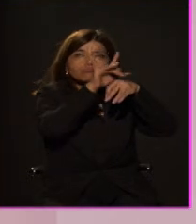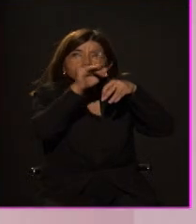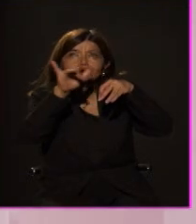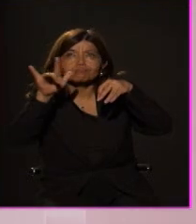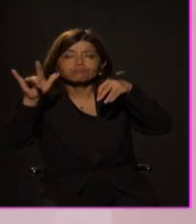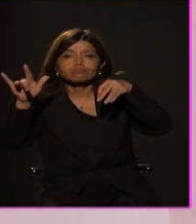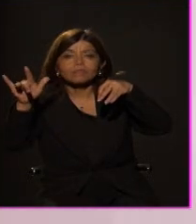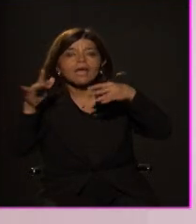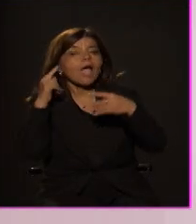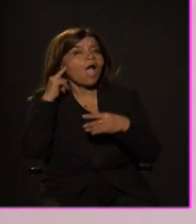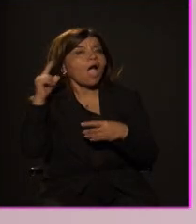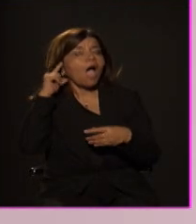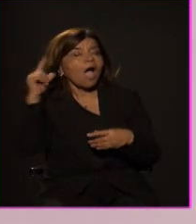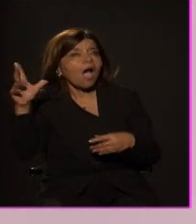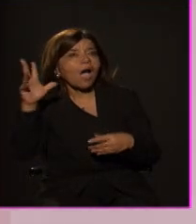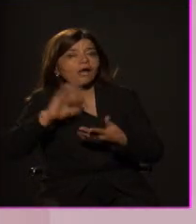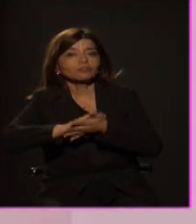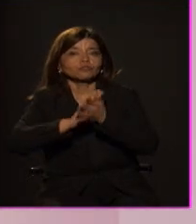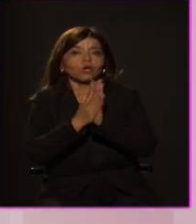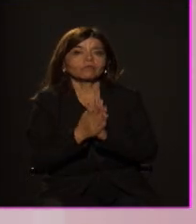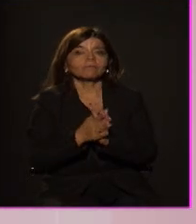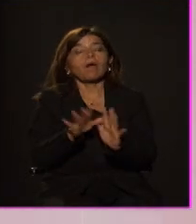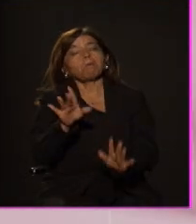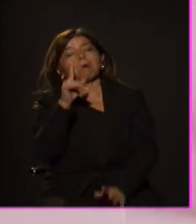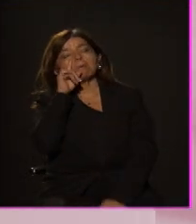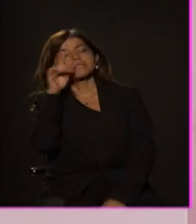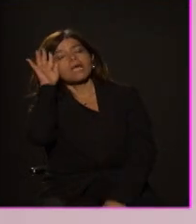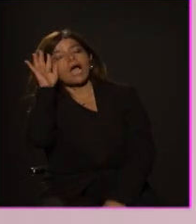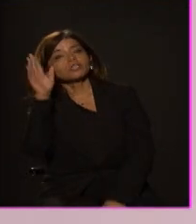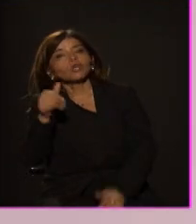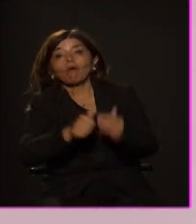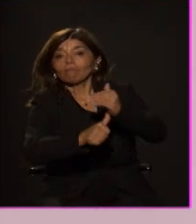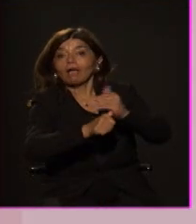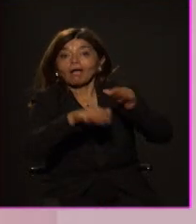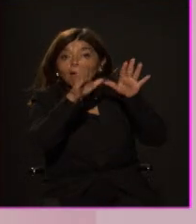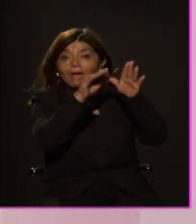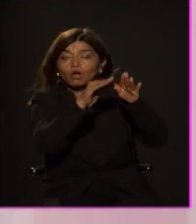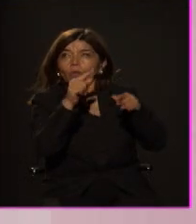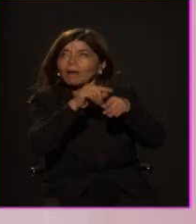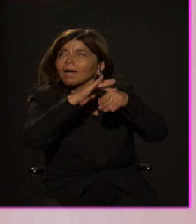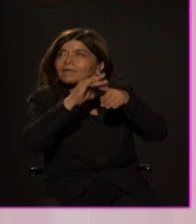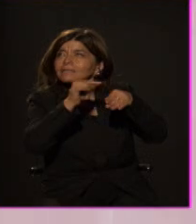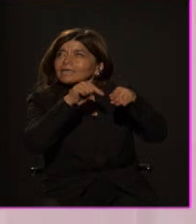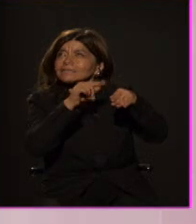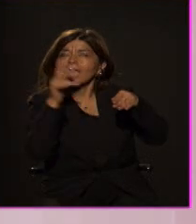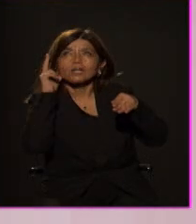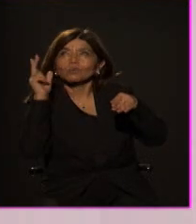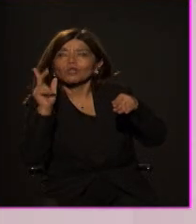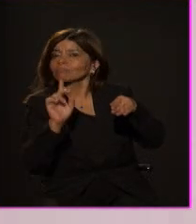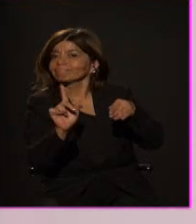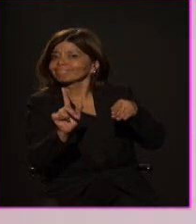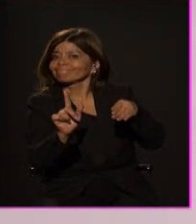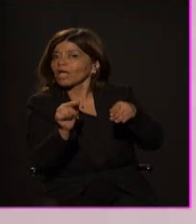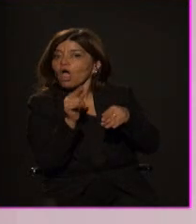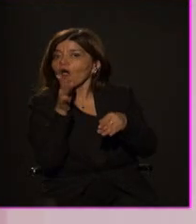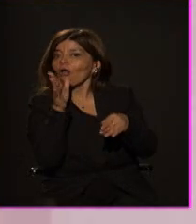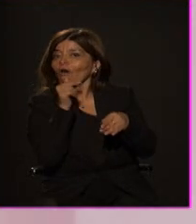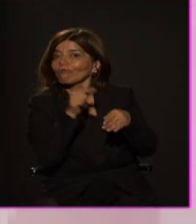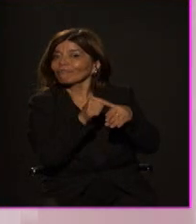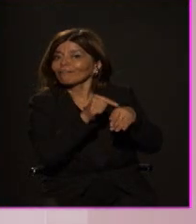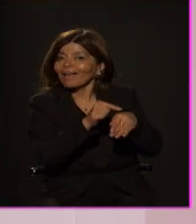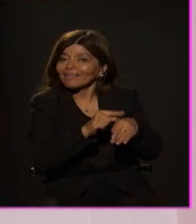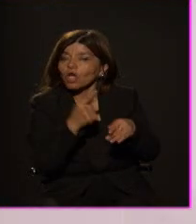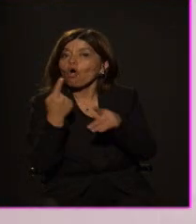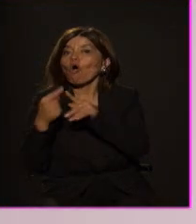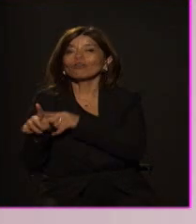partes. Limpiamos excremento de paloma del interior de la antena, pero no hizo mucha diferencia. Esto fue una gran decepción, por supuesto. Algo debía